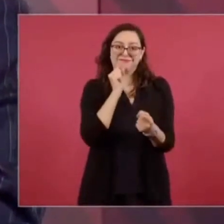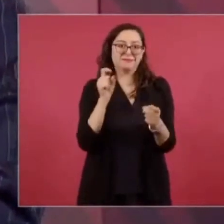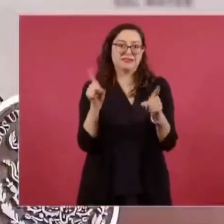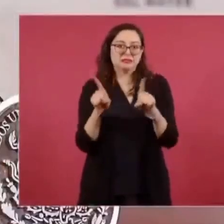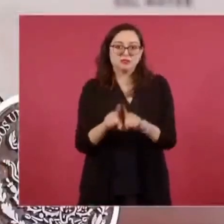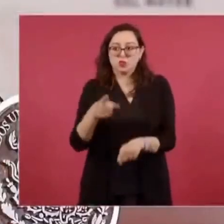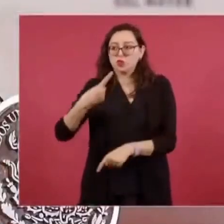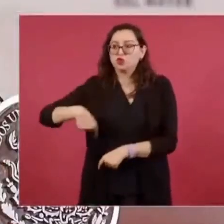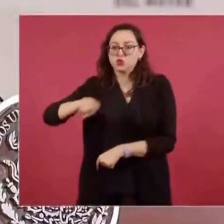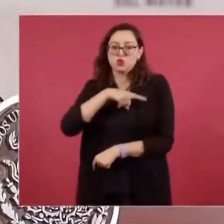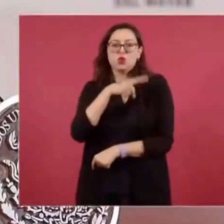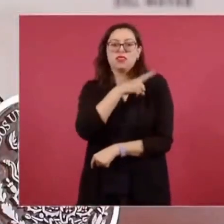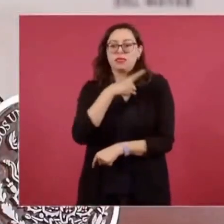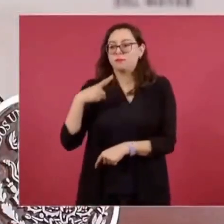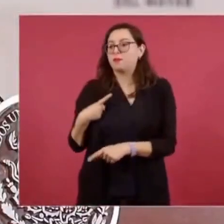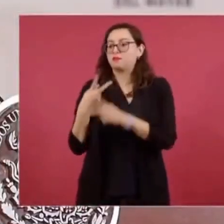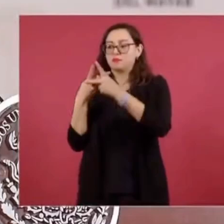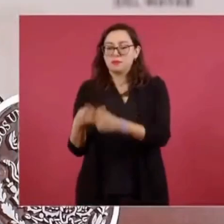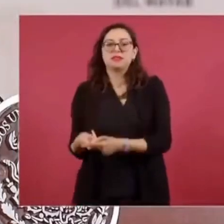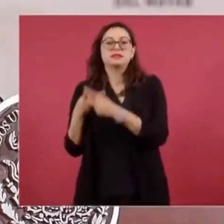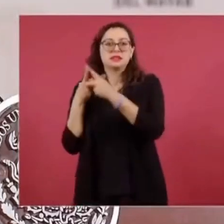fueron 34 años